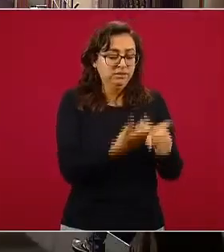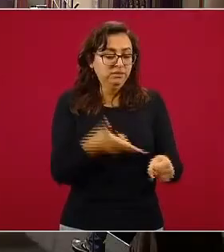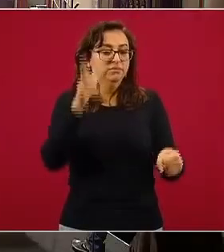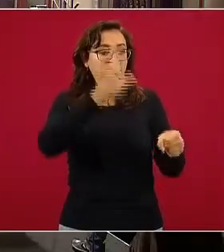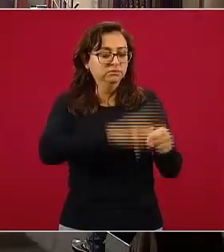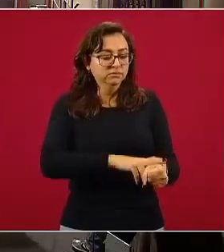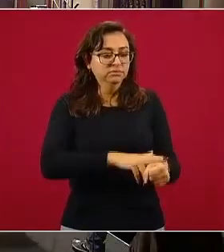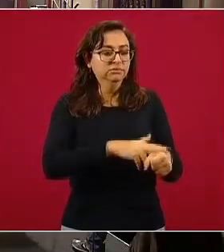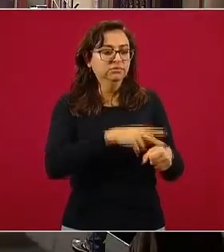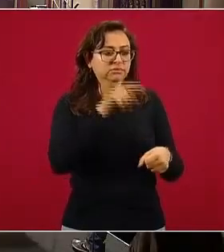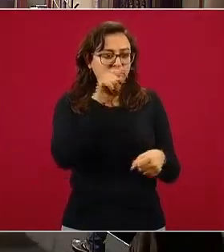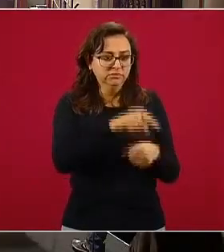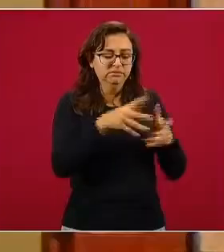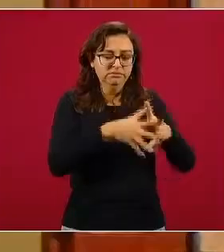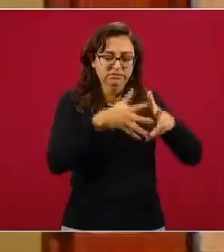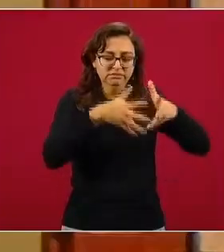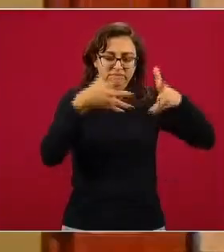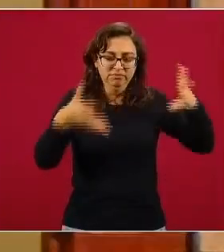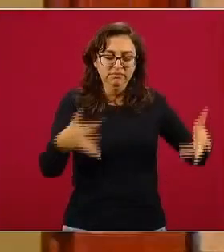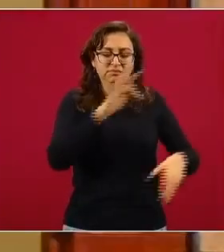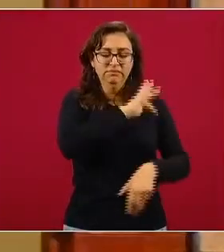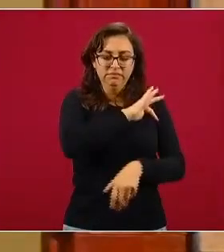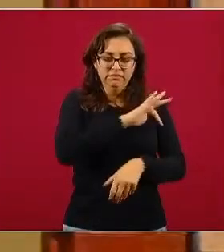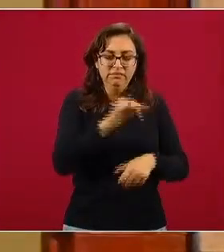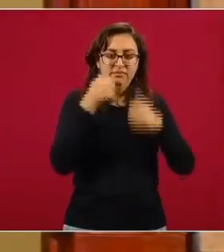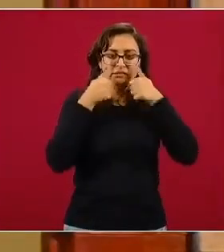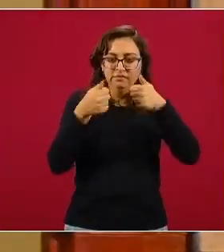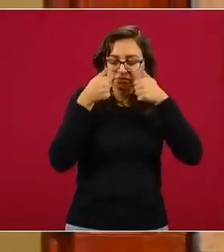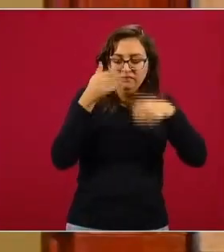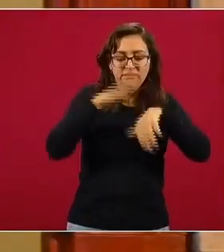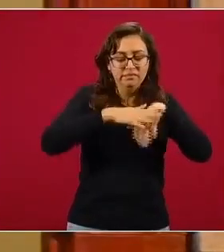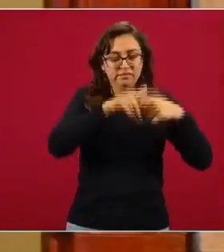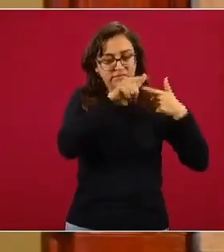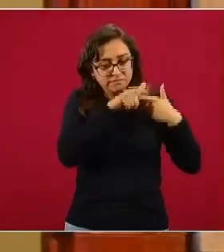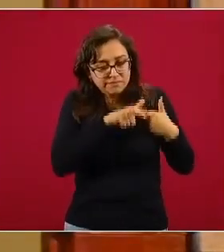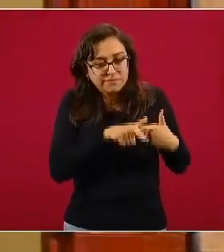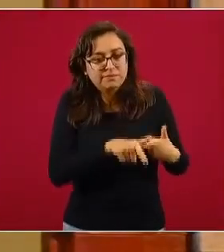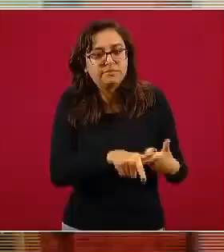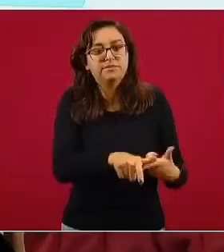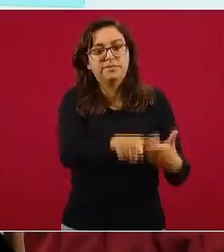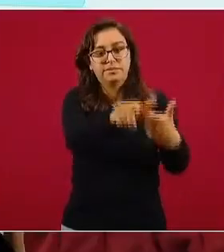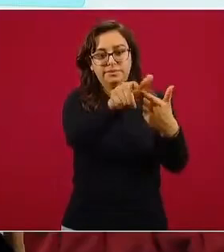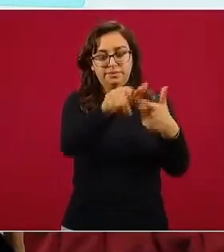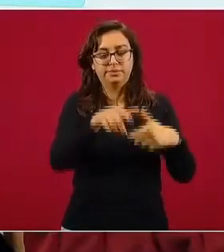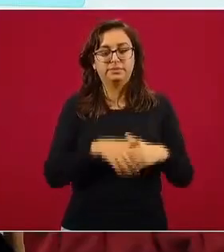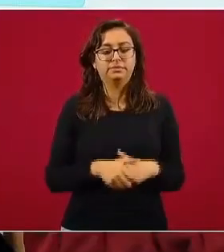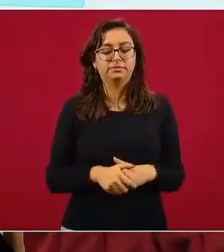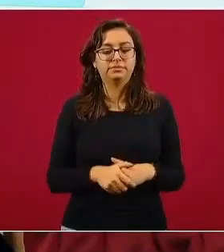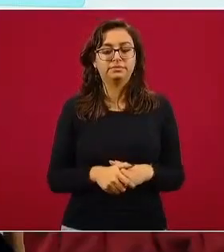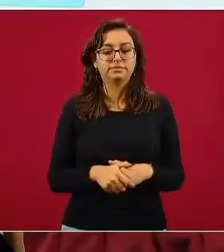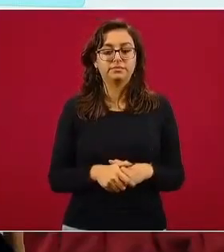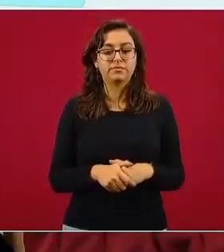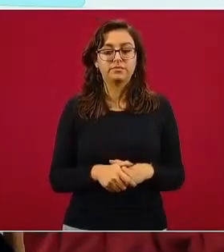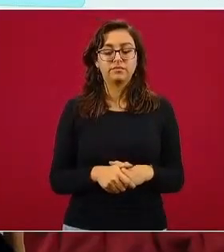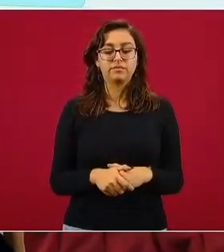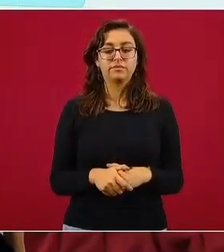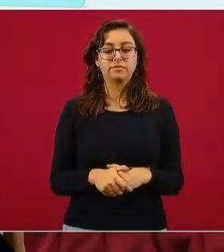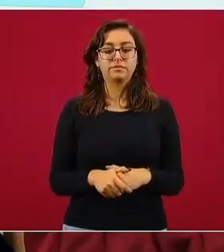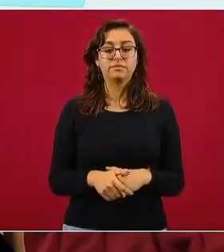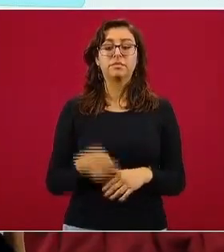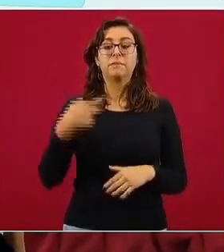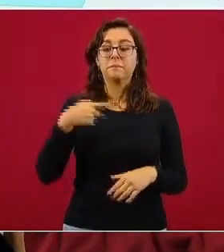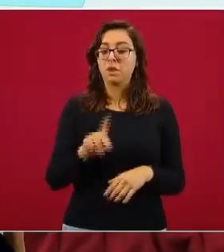fueran cada vez incrementando sus capacidades de continuar con la operación de atención no COVID. Pero